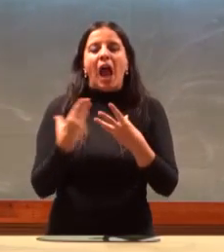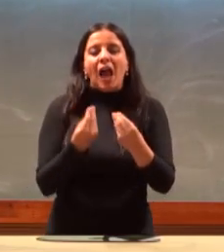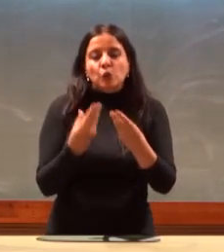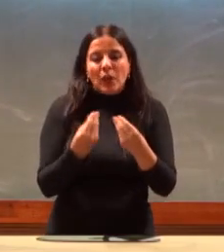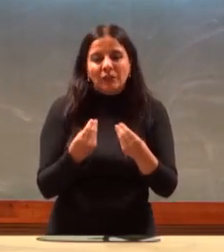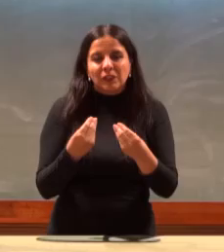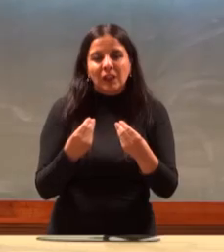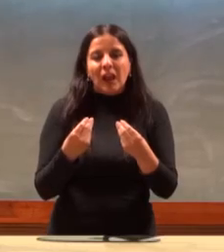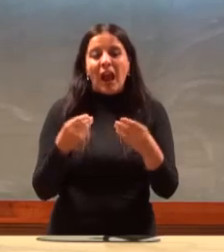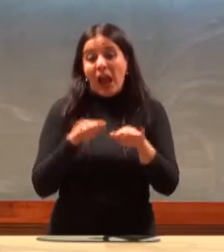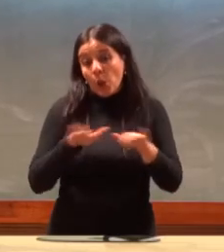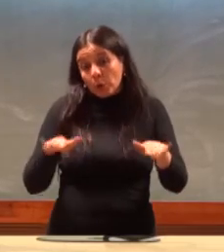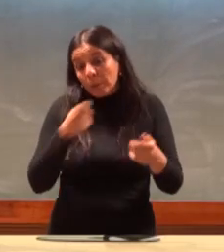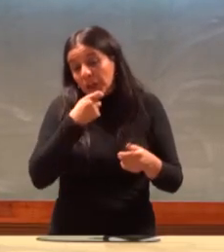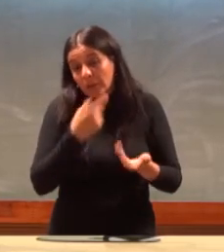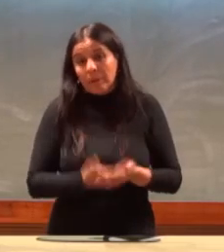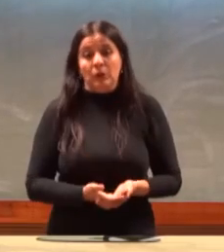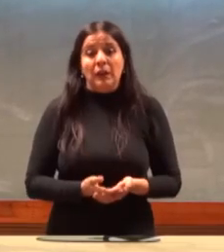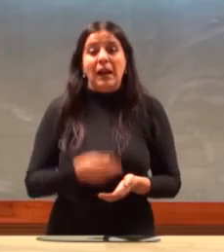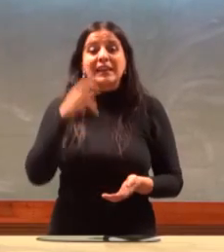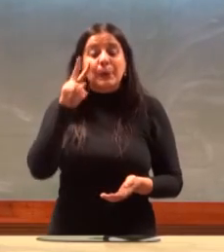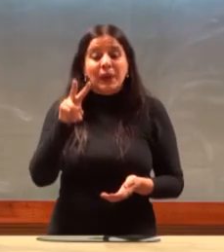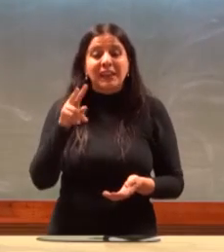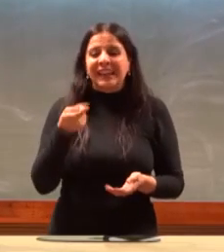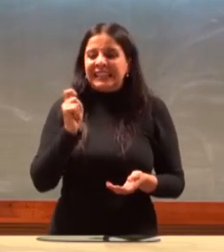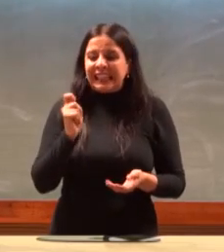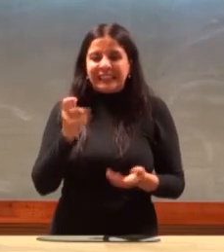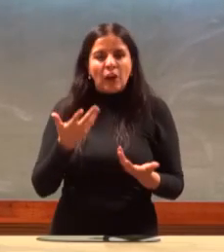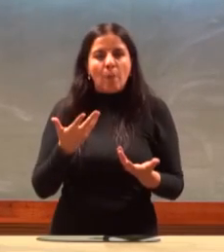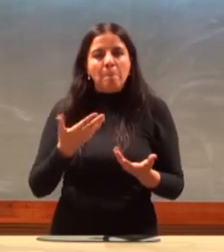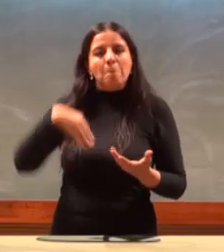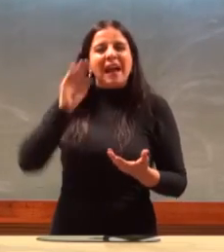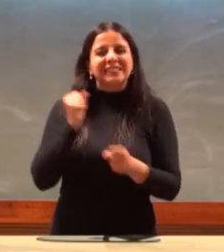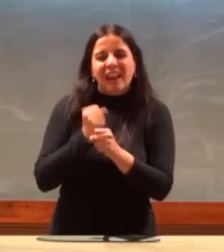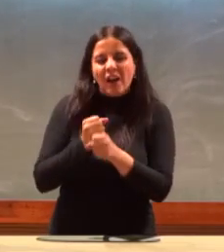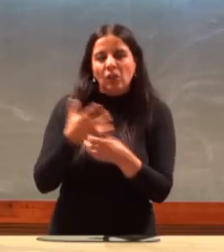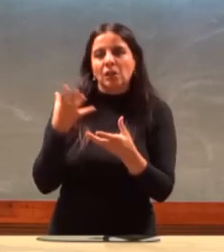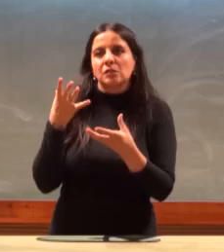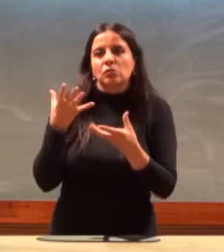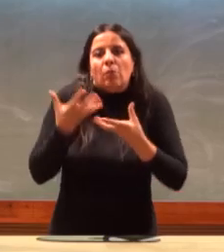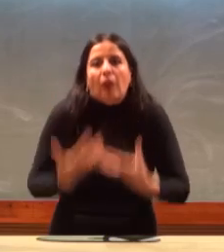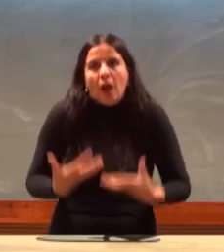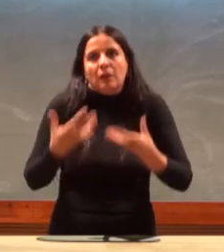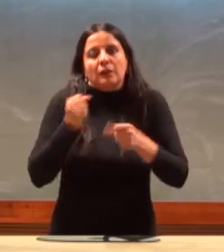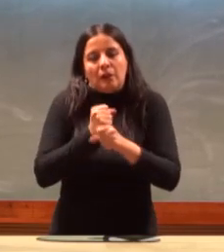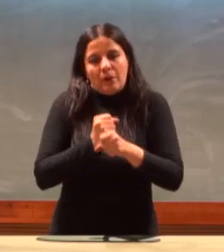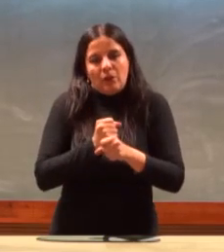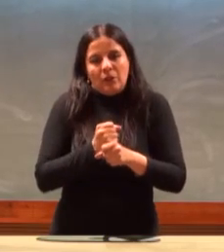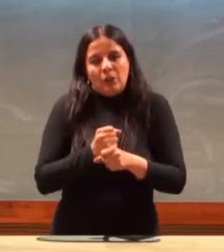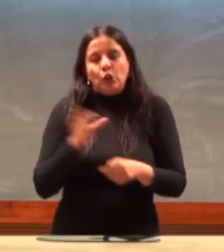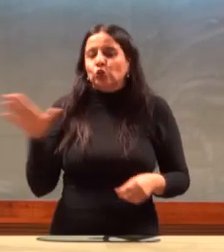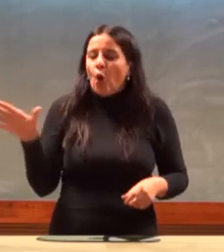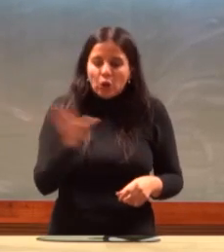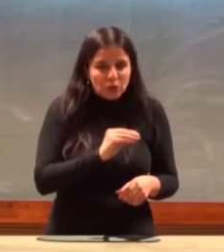participar y hay que ver cuáles son los procedimientos quién se carga de trabajo quién lo hace y demás creo por eso que la participación en todos estos procesos o